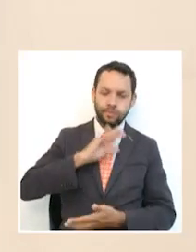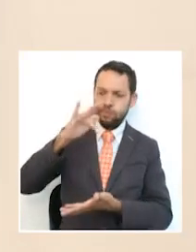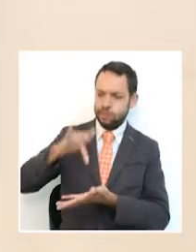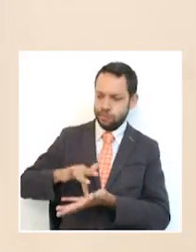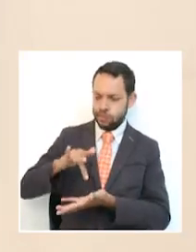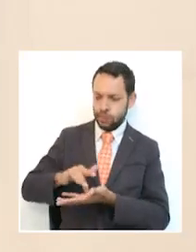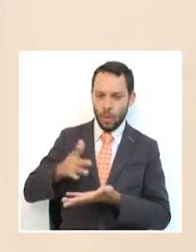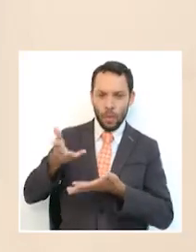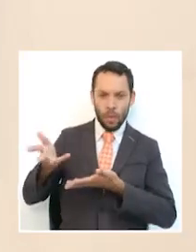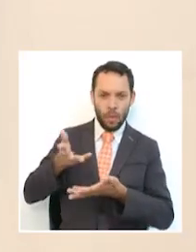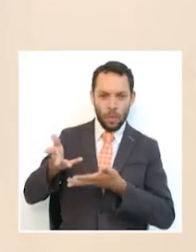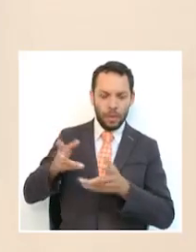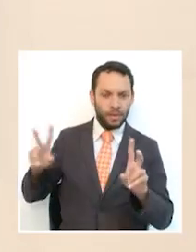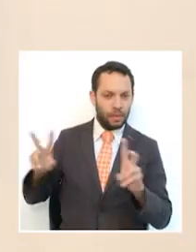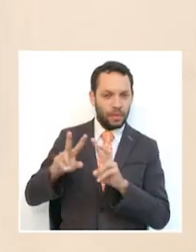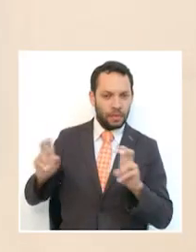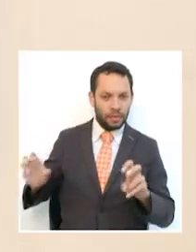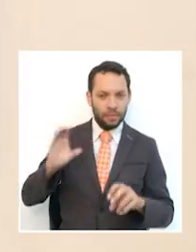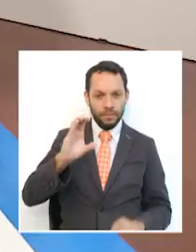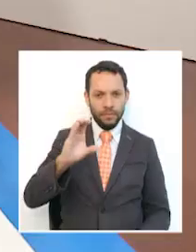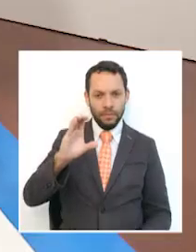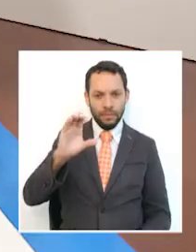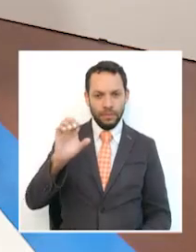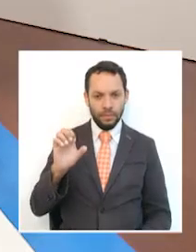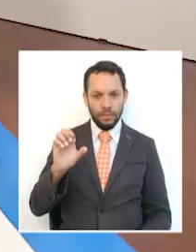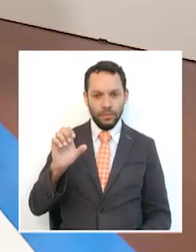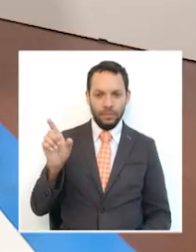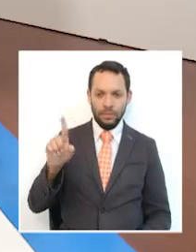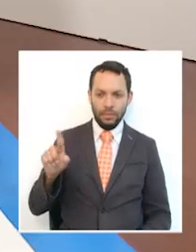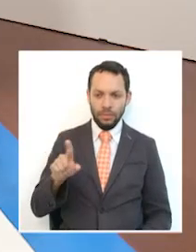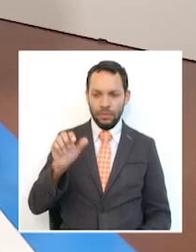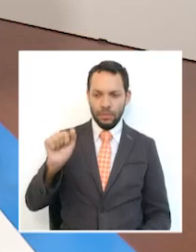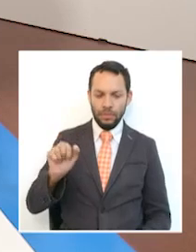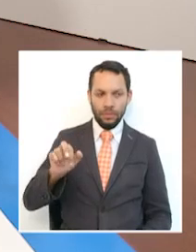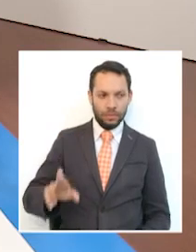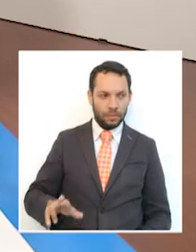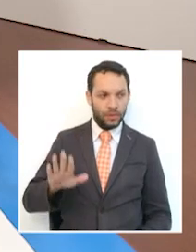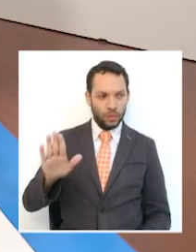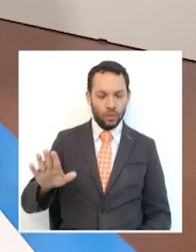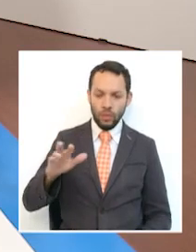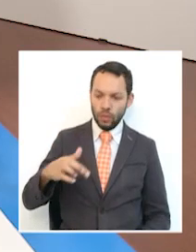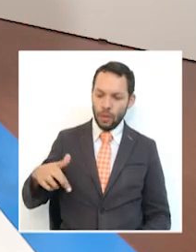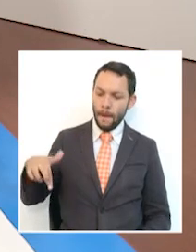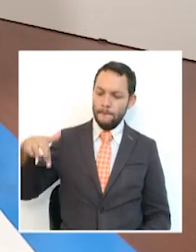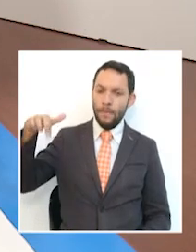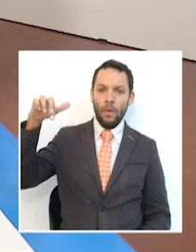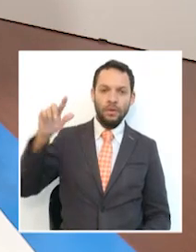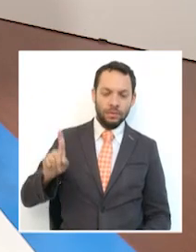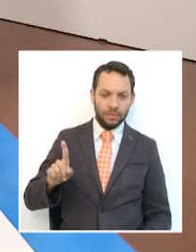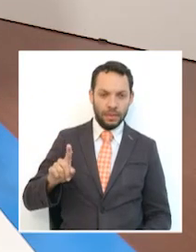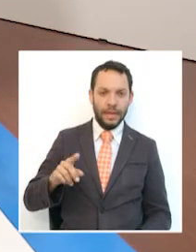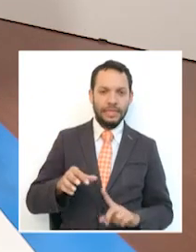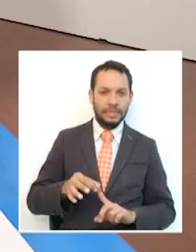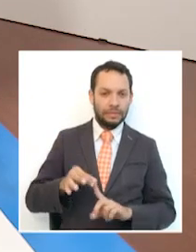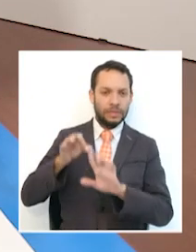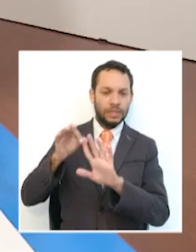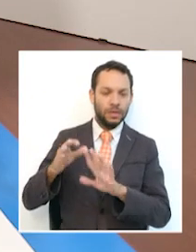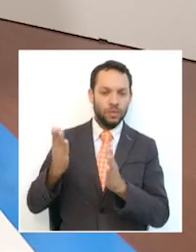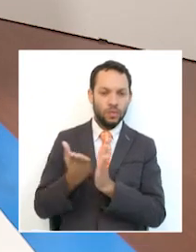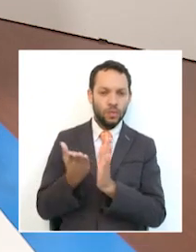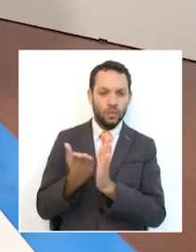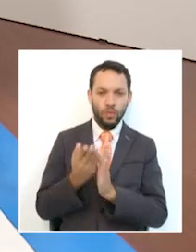hoy aquí con él que es césar arias que él es especialista en medicina ayurveda estudio en la india y